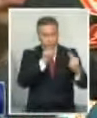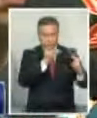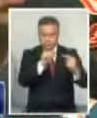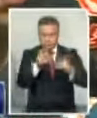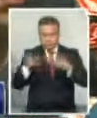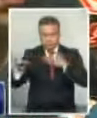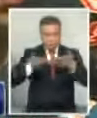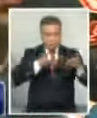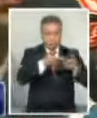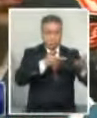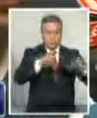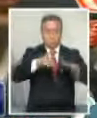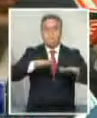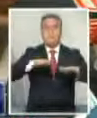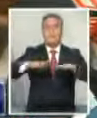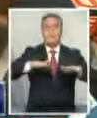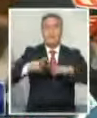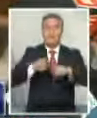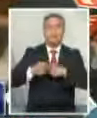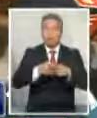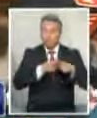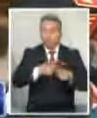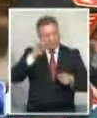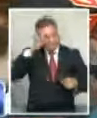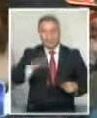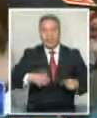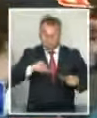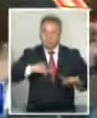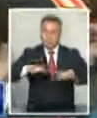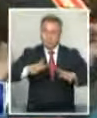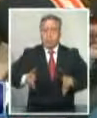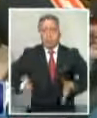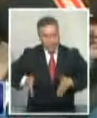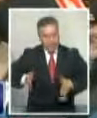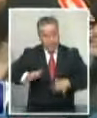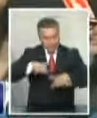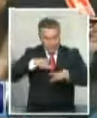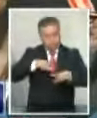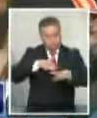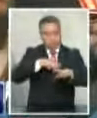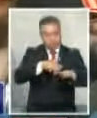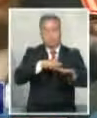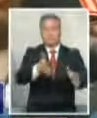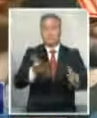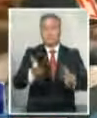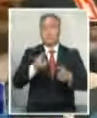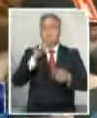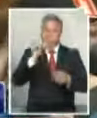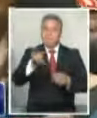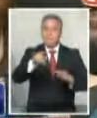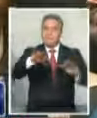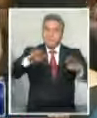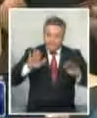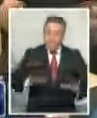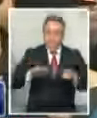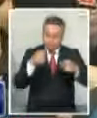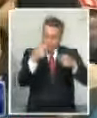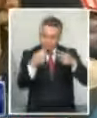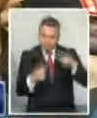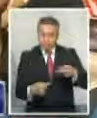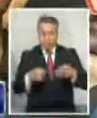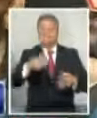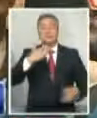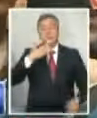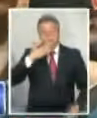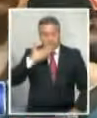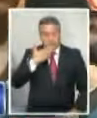el movimiento social es la movilización, y lo sabemos, tanto en las calles, a través de las marchas, de los paros, etcétera, pero también entendemos